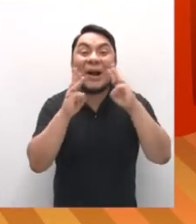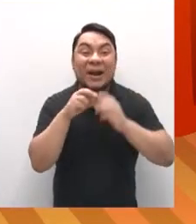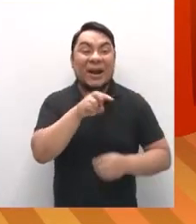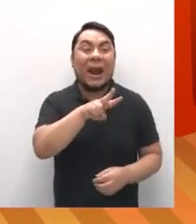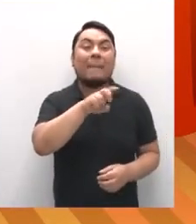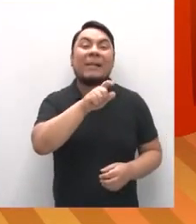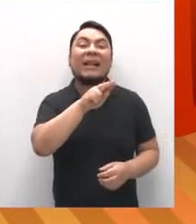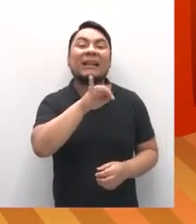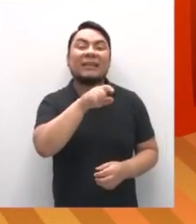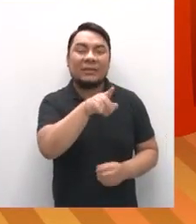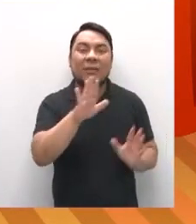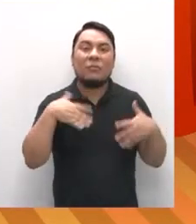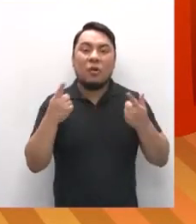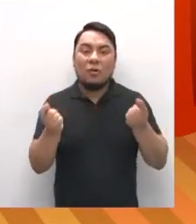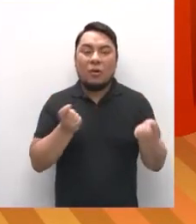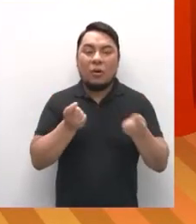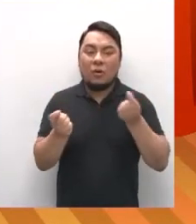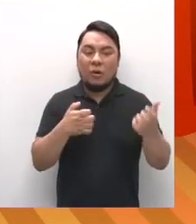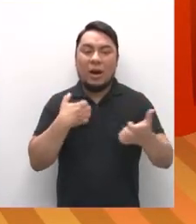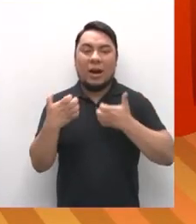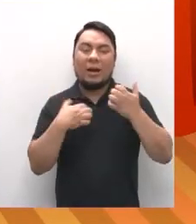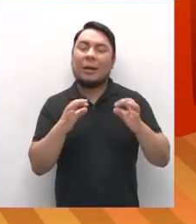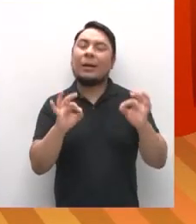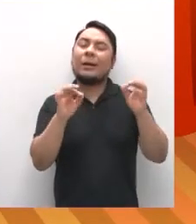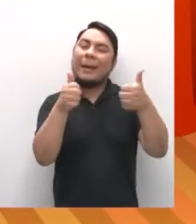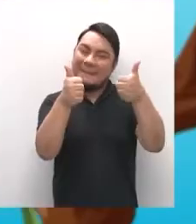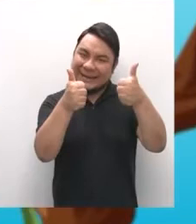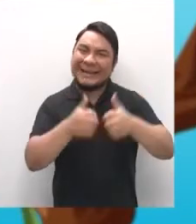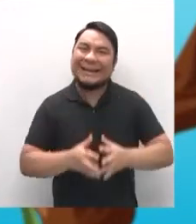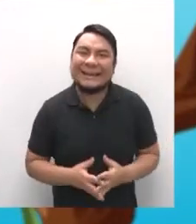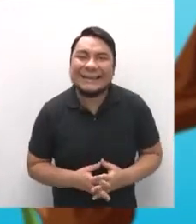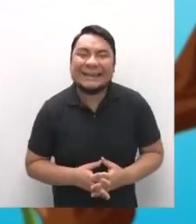Valentina pudo regular sus emociones justo a tiempo.